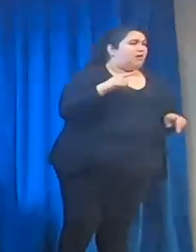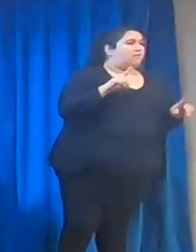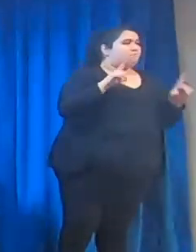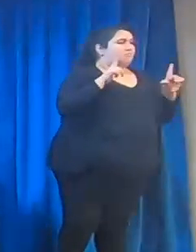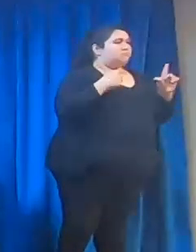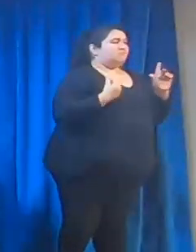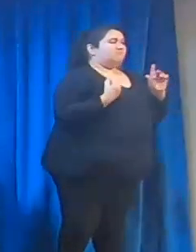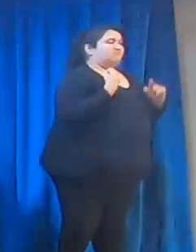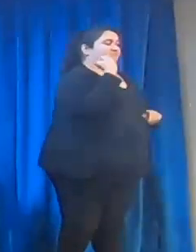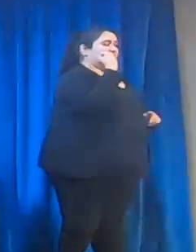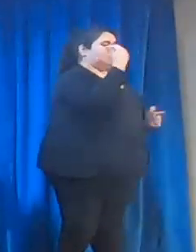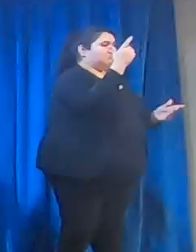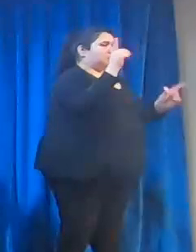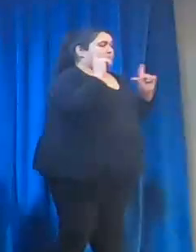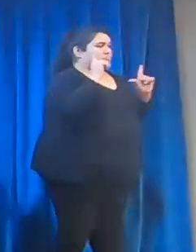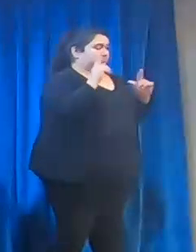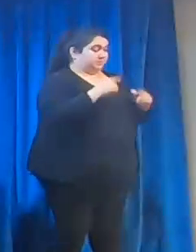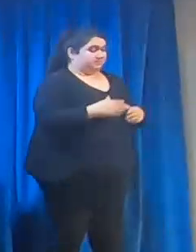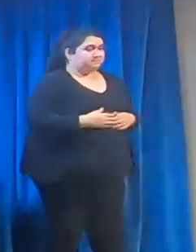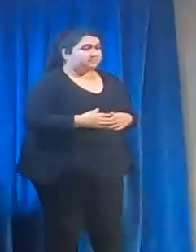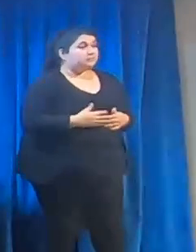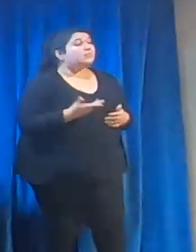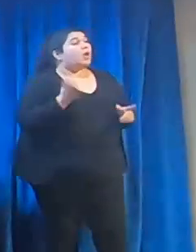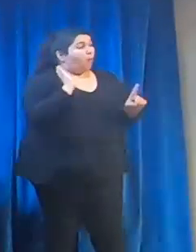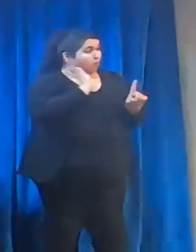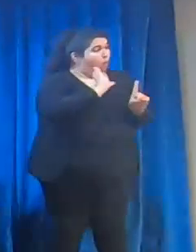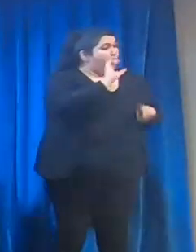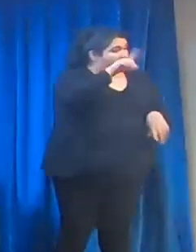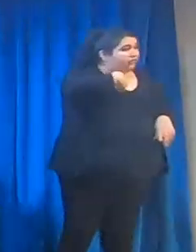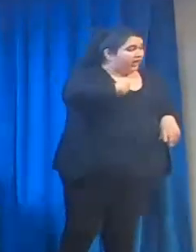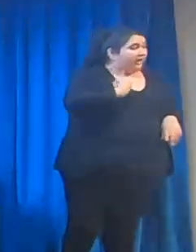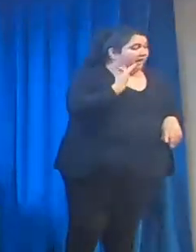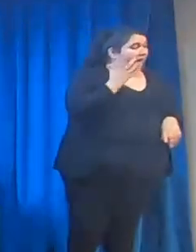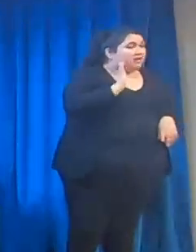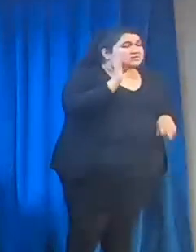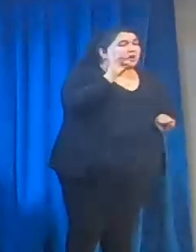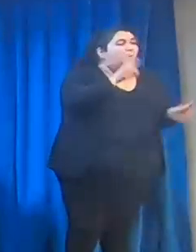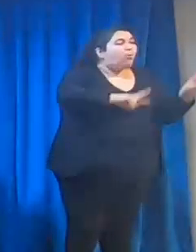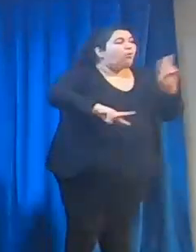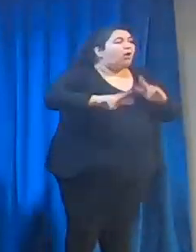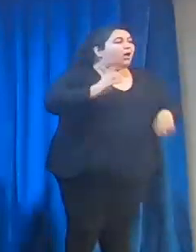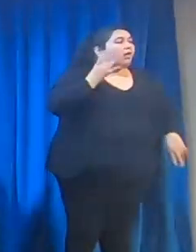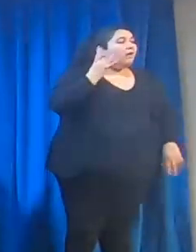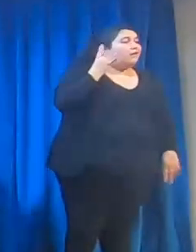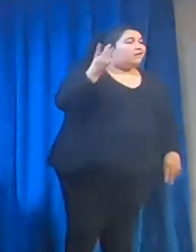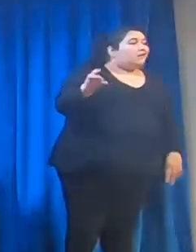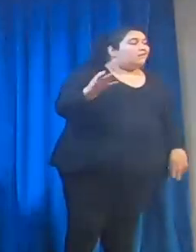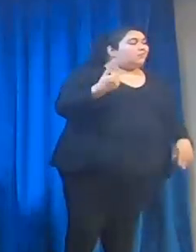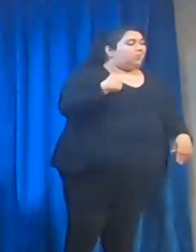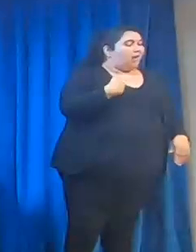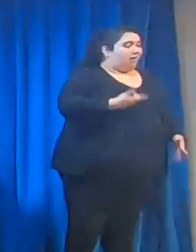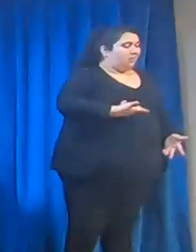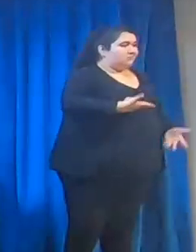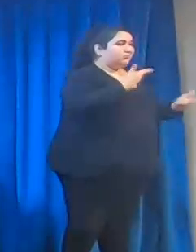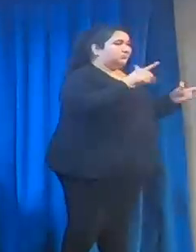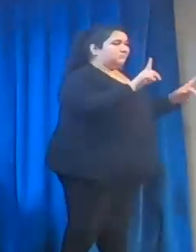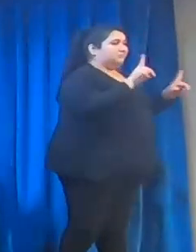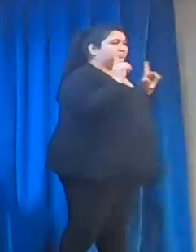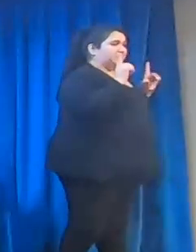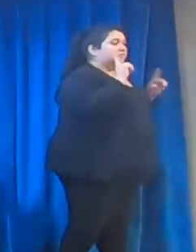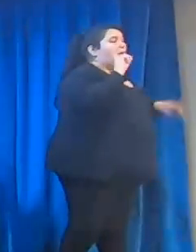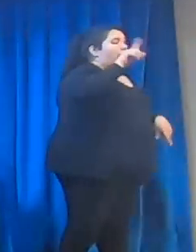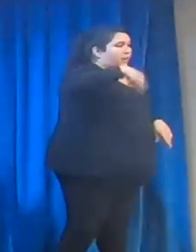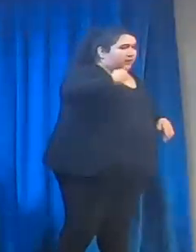más poder en este grupo. El bullying consiste en eso, en buscar la humillación para enaltecerse a uno mismo. Y ahí aparece